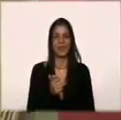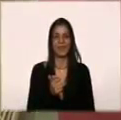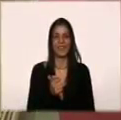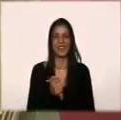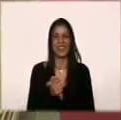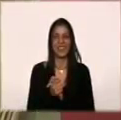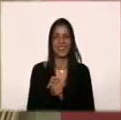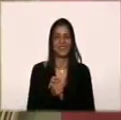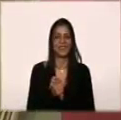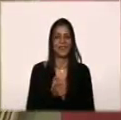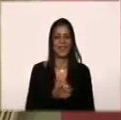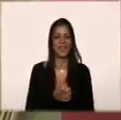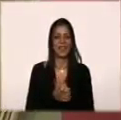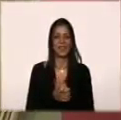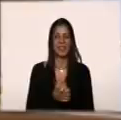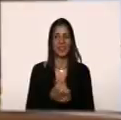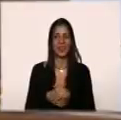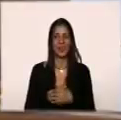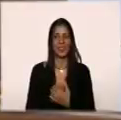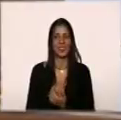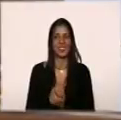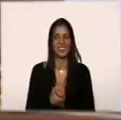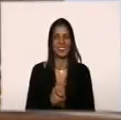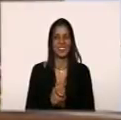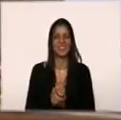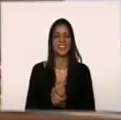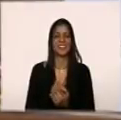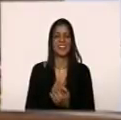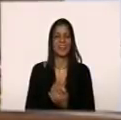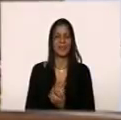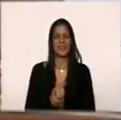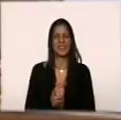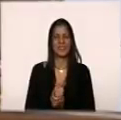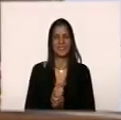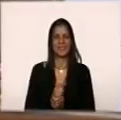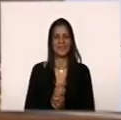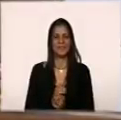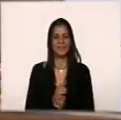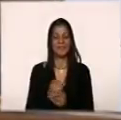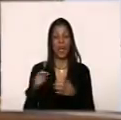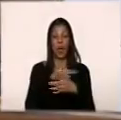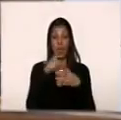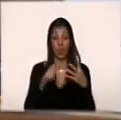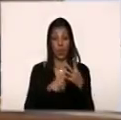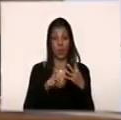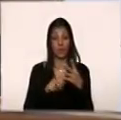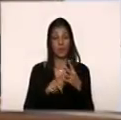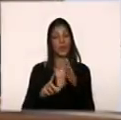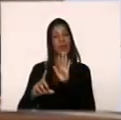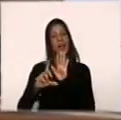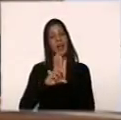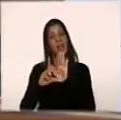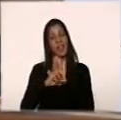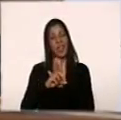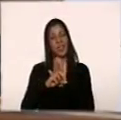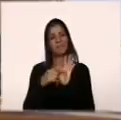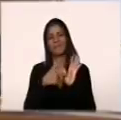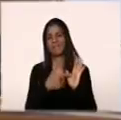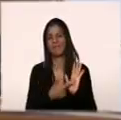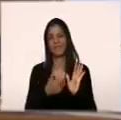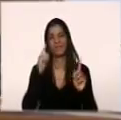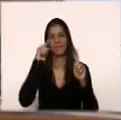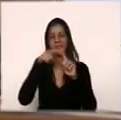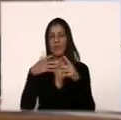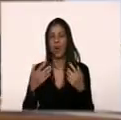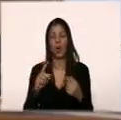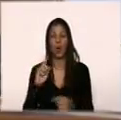Siguiente punto, ciudadano secretario. Siguiente artículo. Artículo 4, finalidades. Esta ley constitucional tiene las finalidades siguientes.